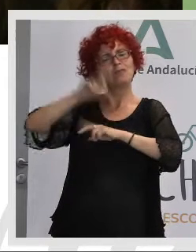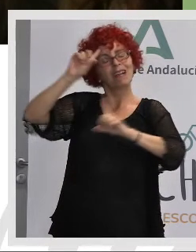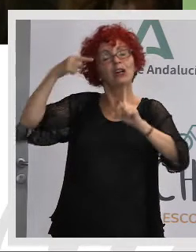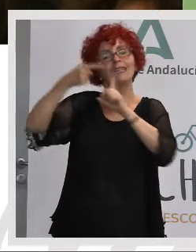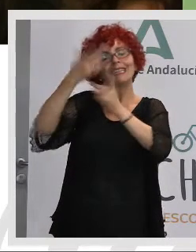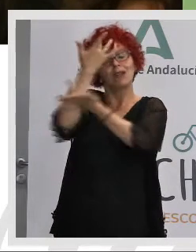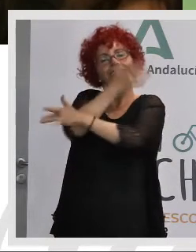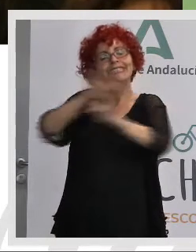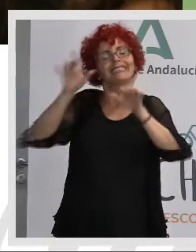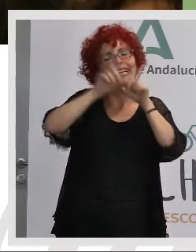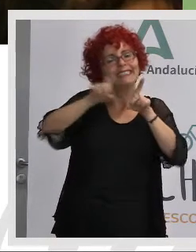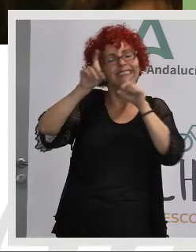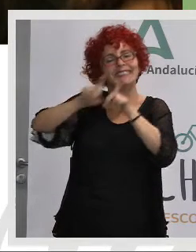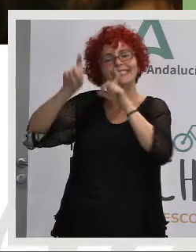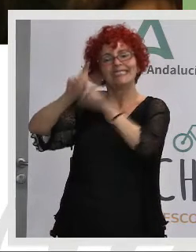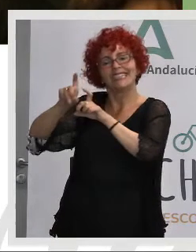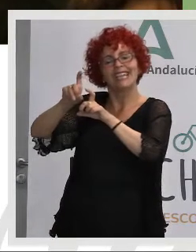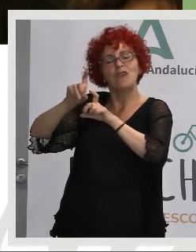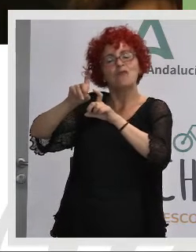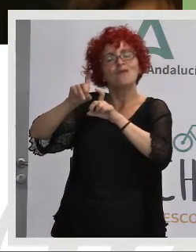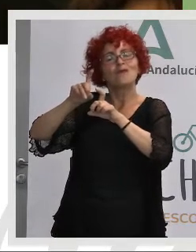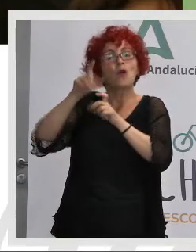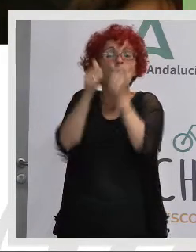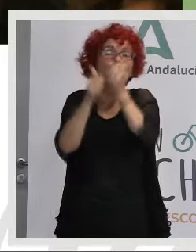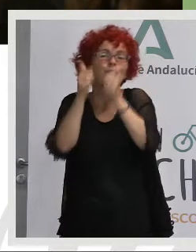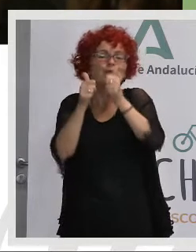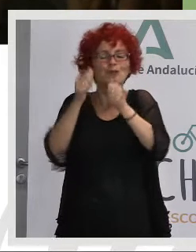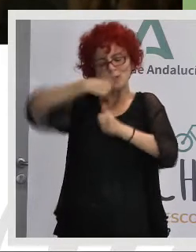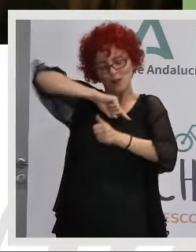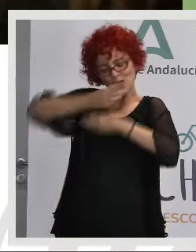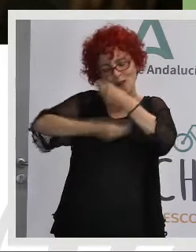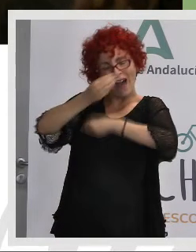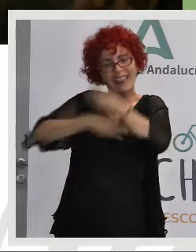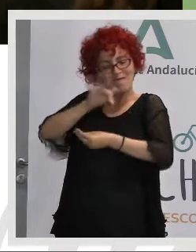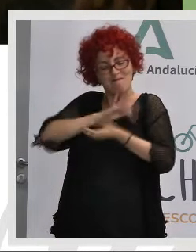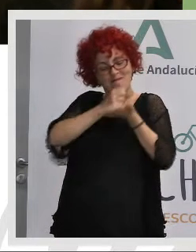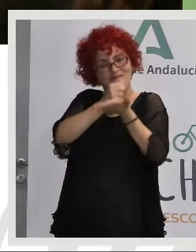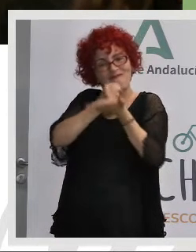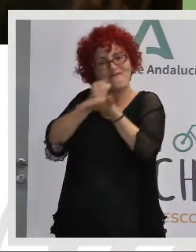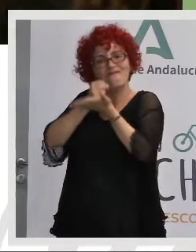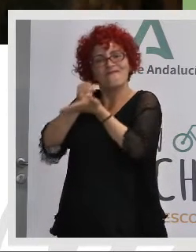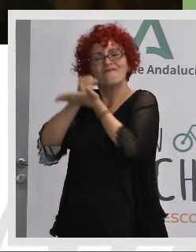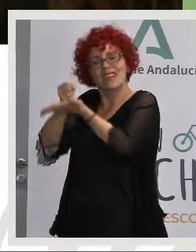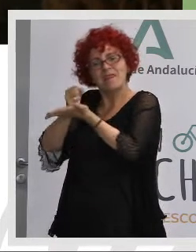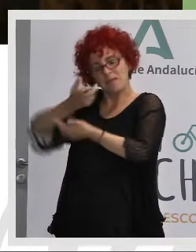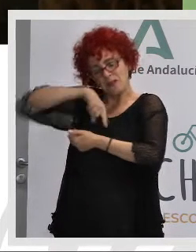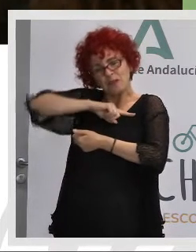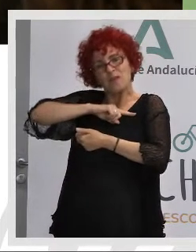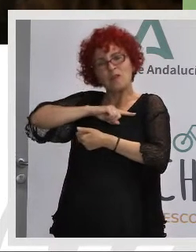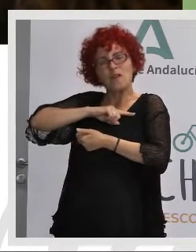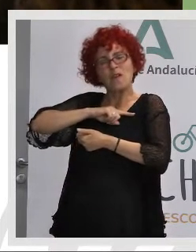actividad que además tiene la gratificación de que los premiados pues tengan esa ese aliciente,